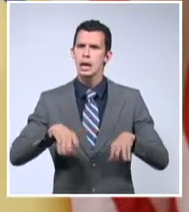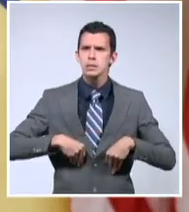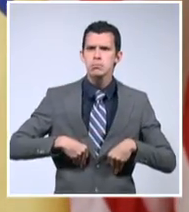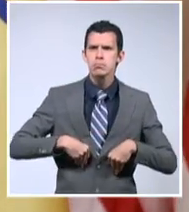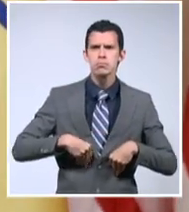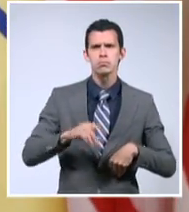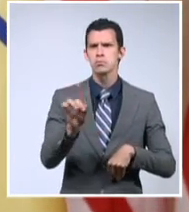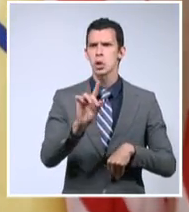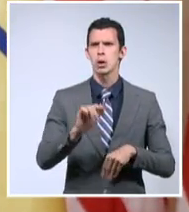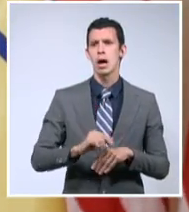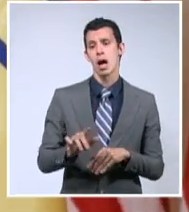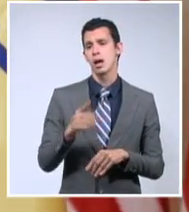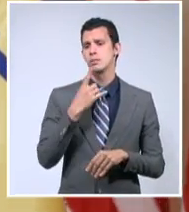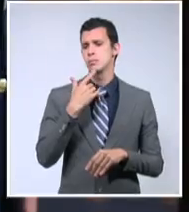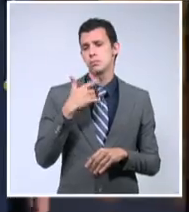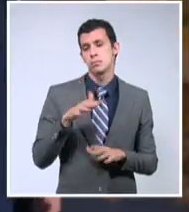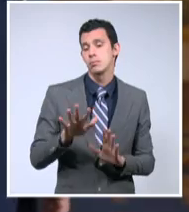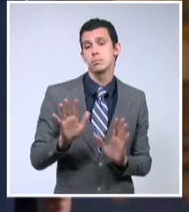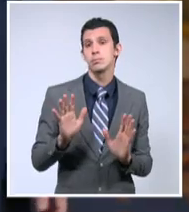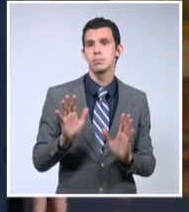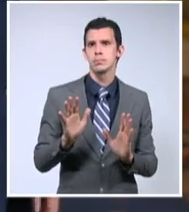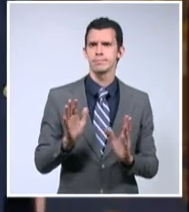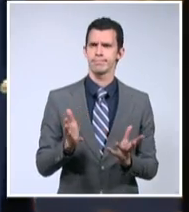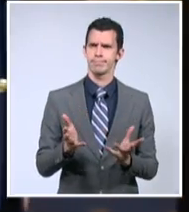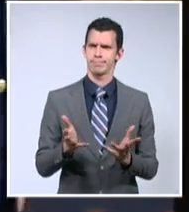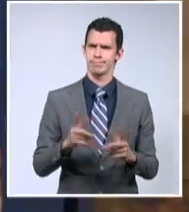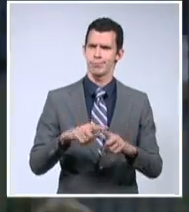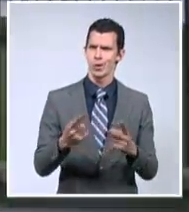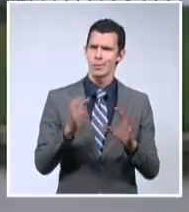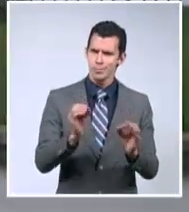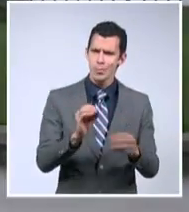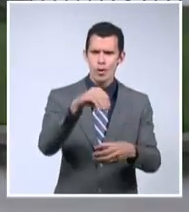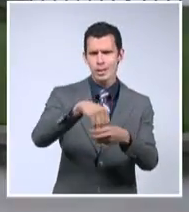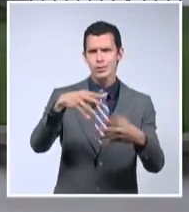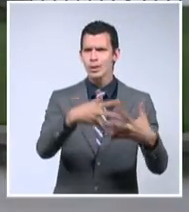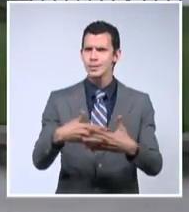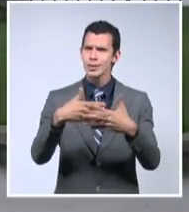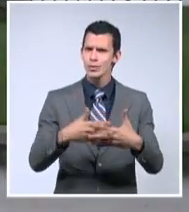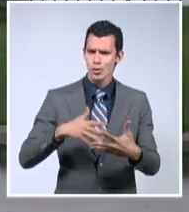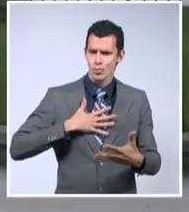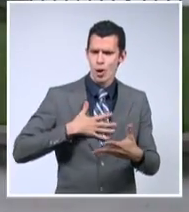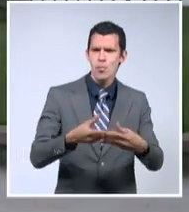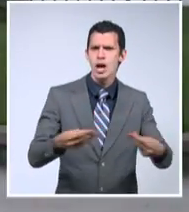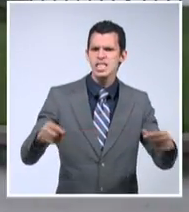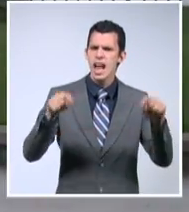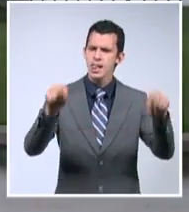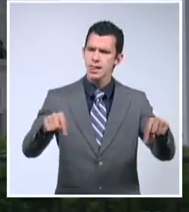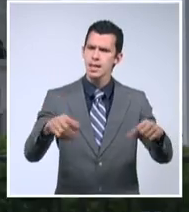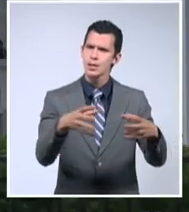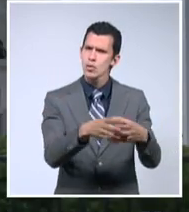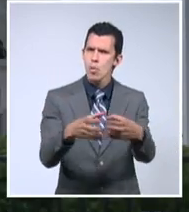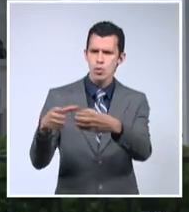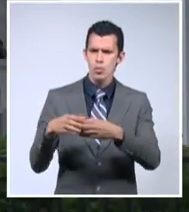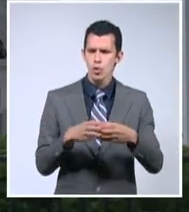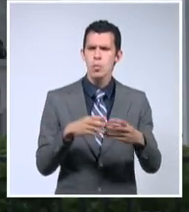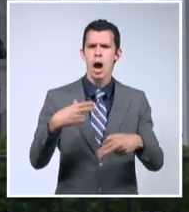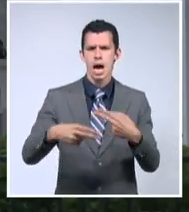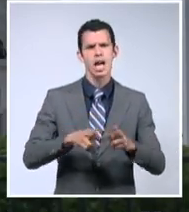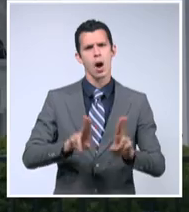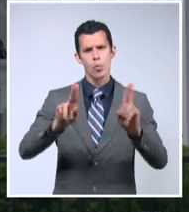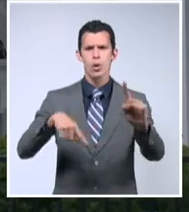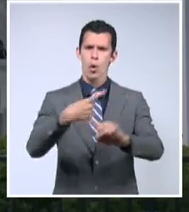que financia, organiza y protege en su propio territorio. El gobierno de Estados Unidos y sus